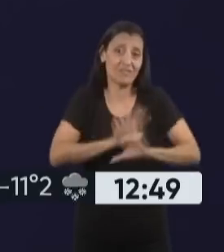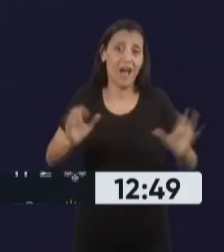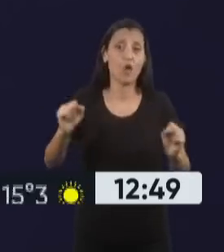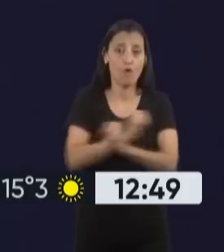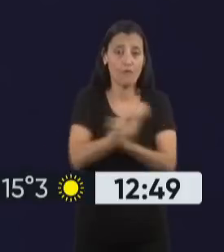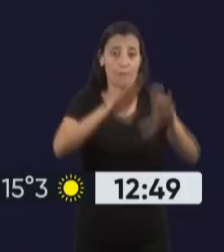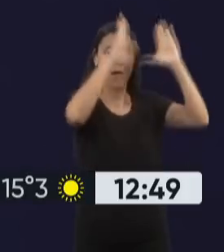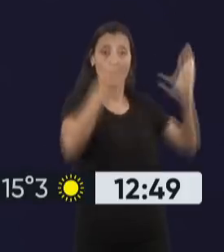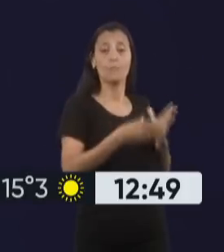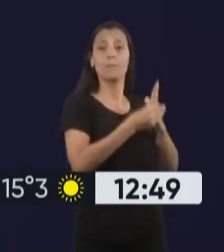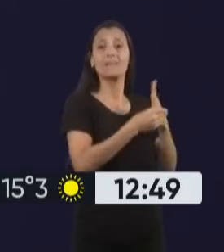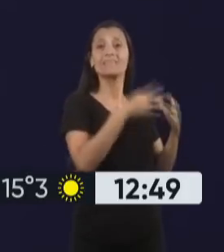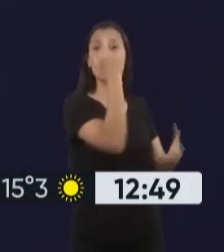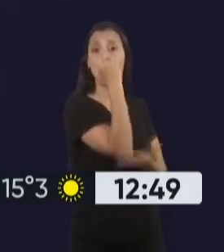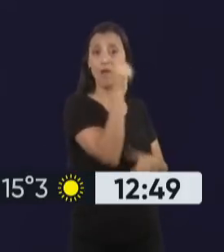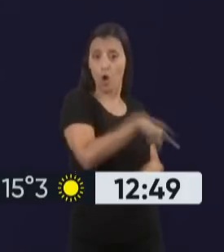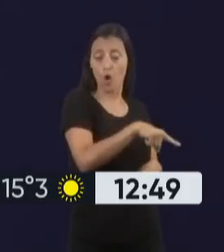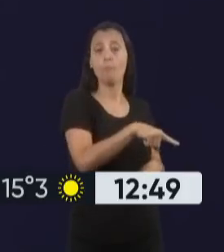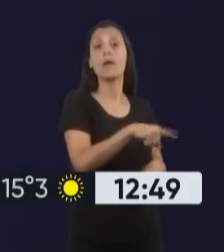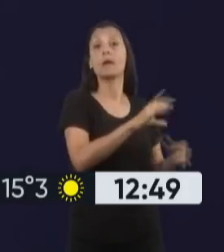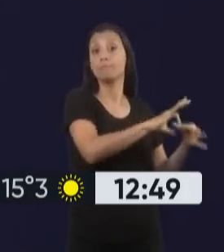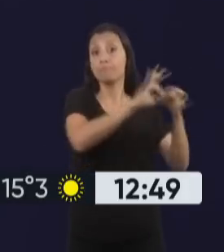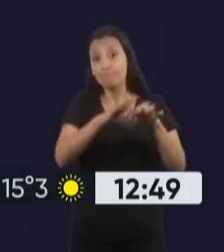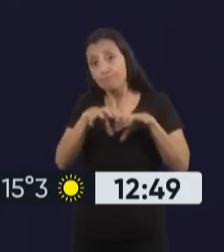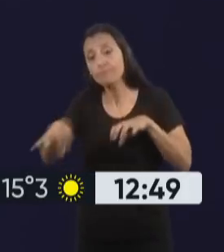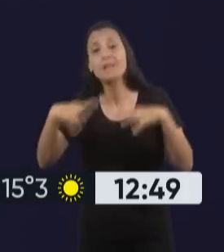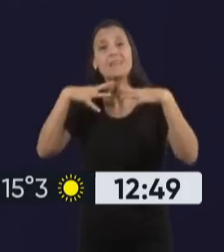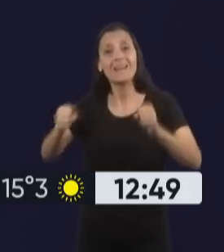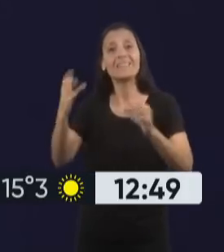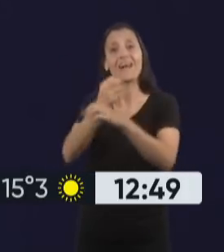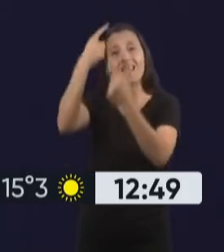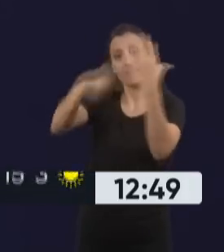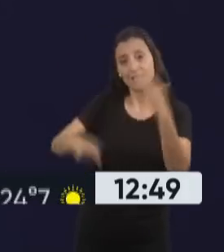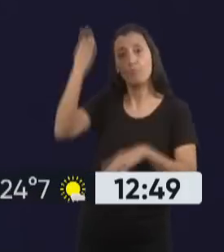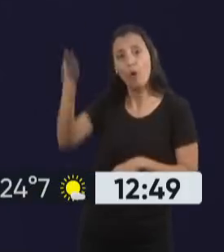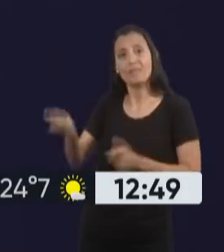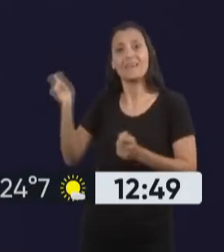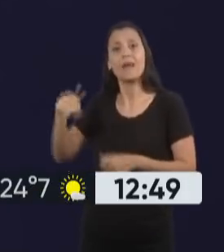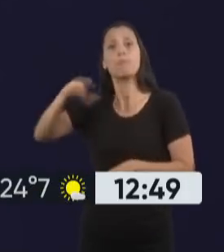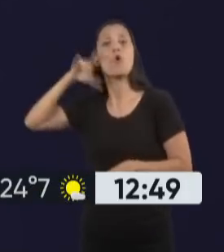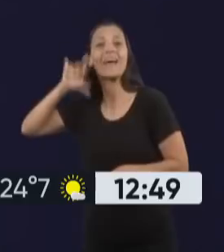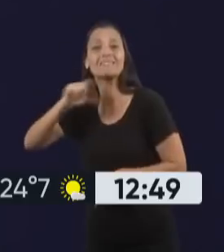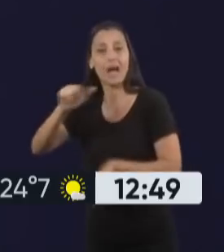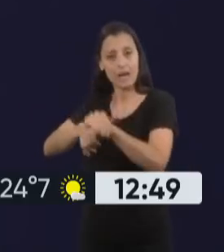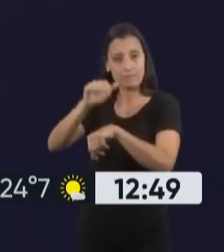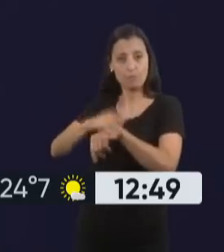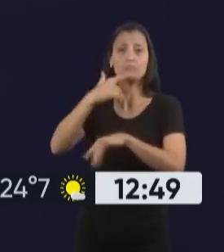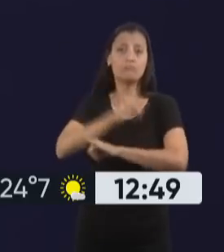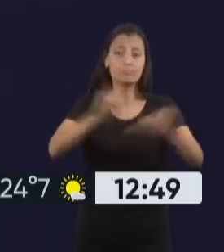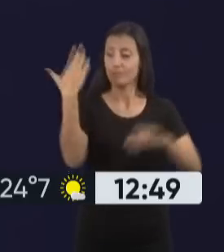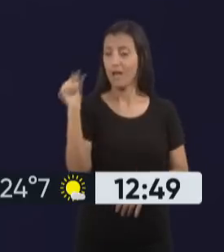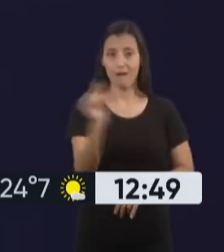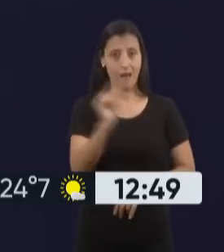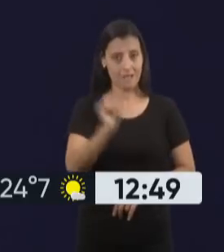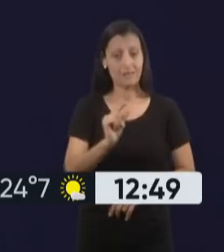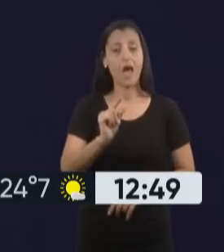el Ministerio de Economía de la Nación, a través de la Secretaría de Transporte conducida por Franco Mogueta, acaba de publicar en